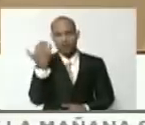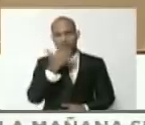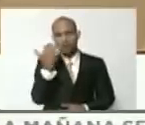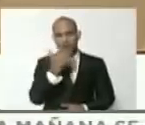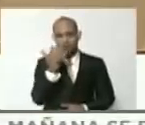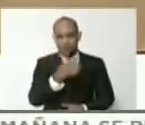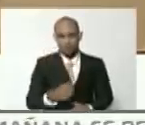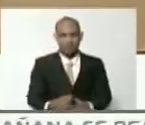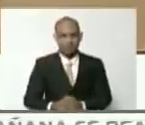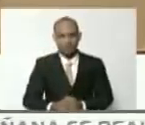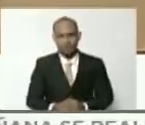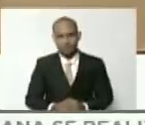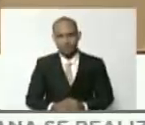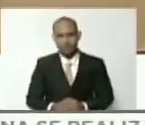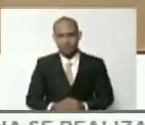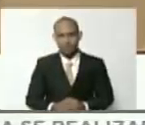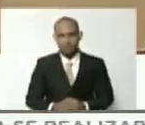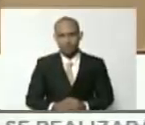y